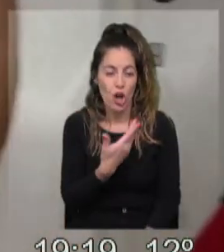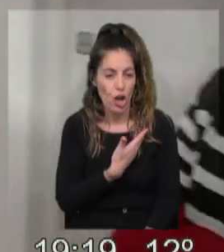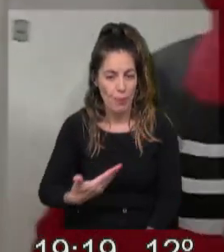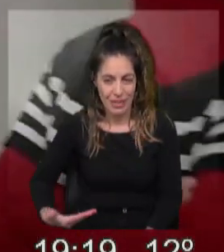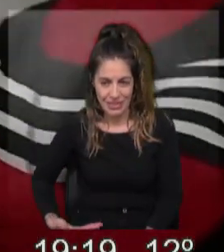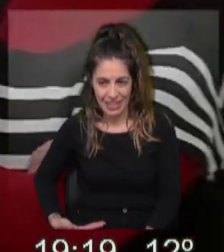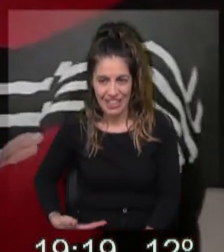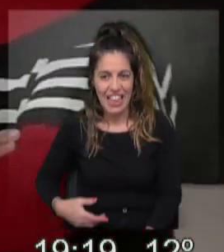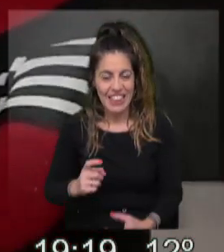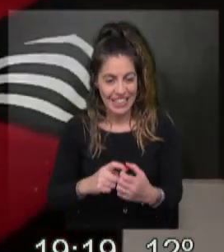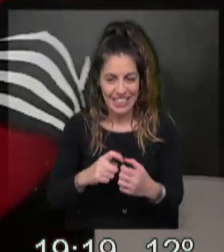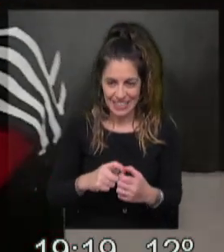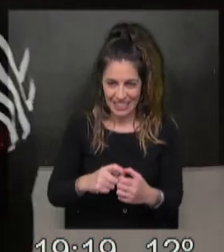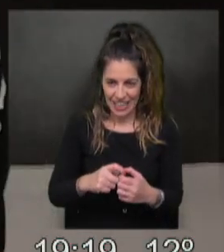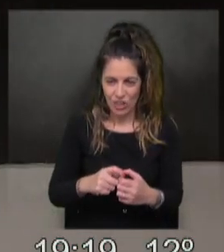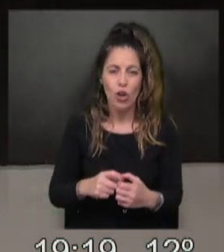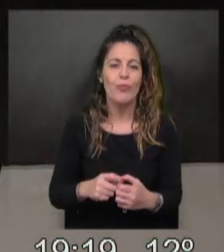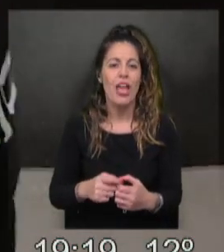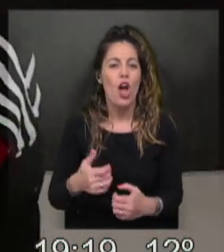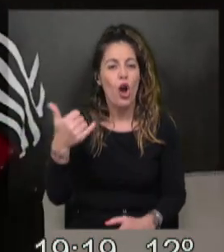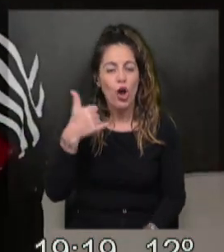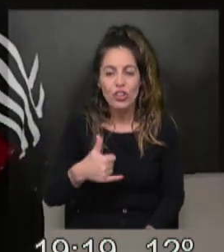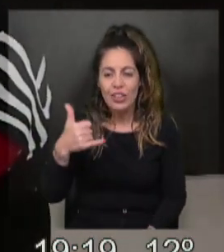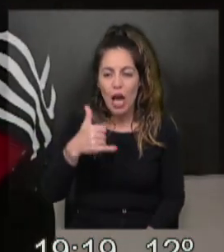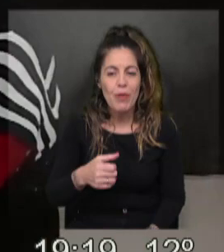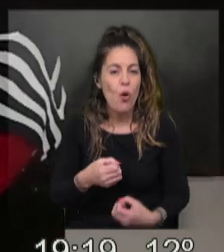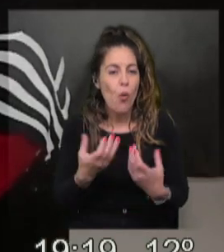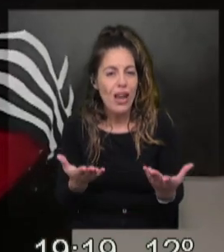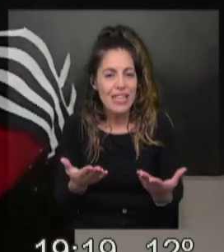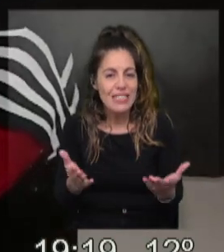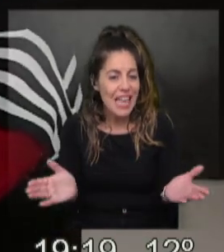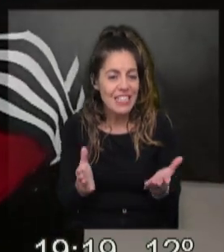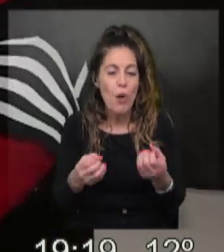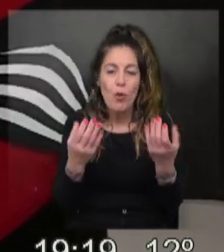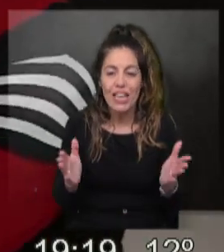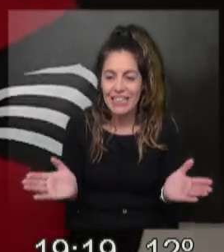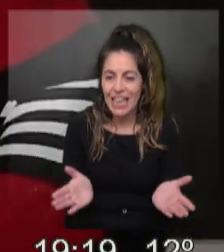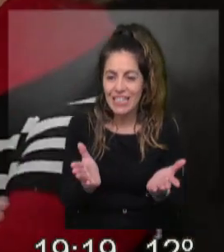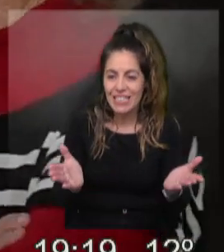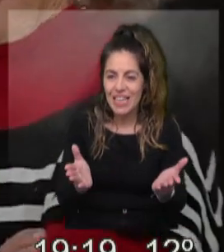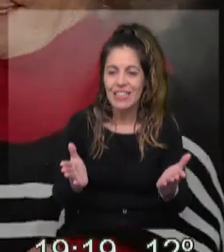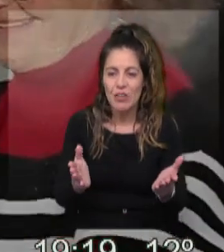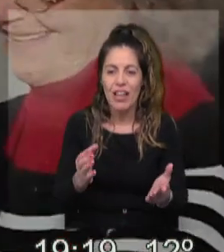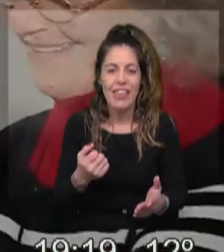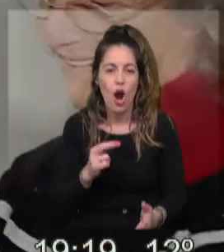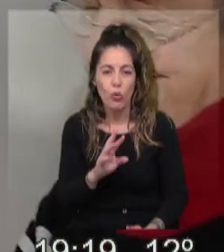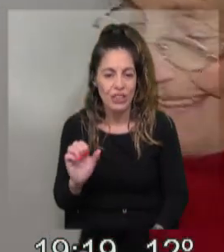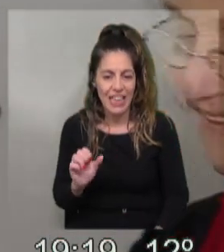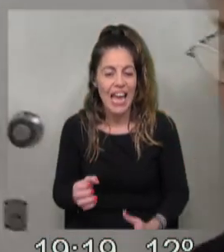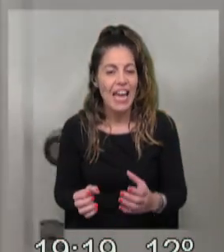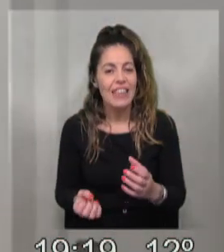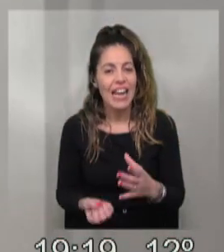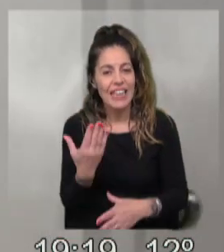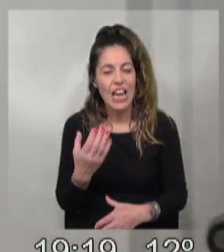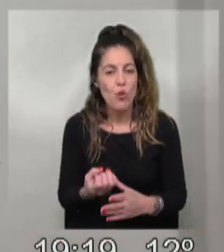castr grande de este sindicato bueno Gonzalo comentame Cuál es la iniciativa por qué esta iniciativa de aute de generar una nueva